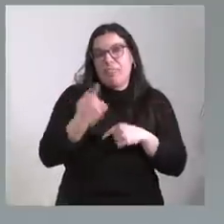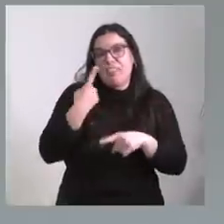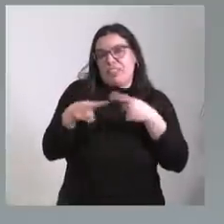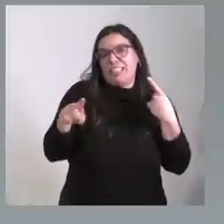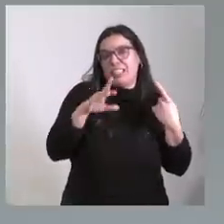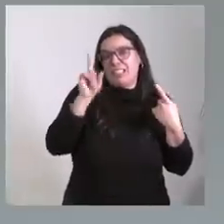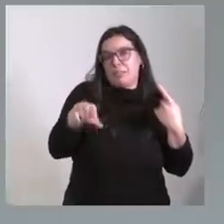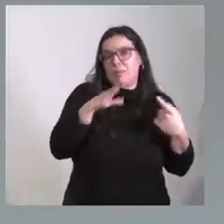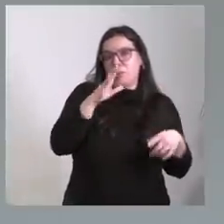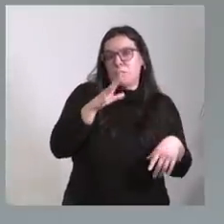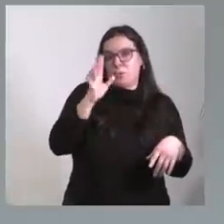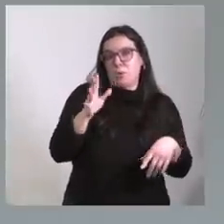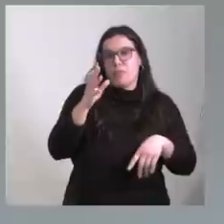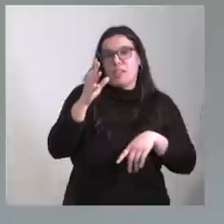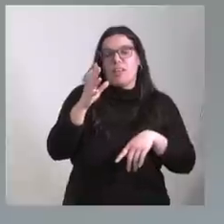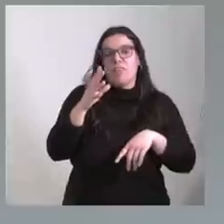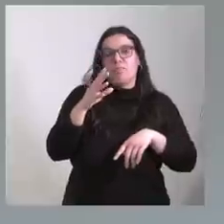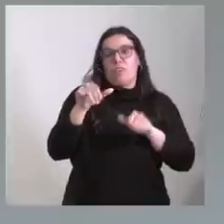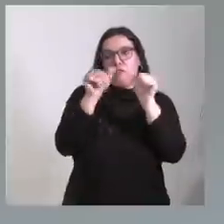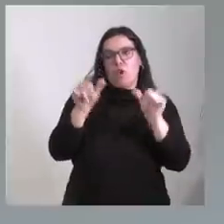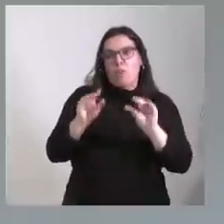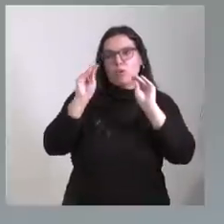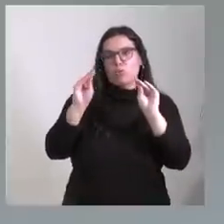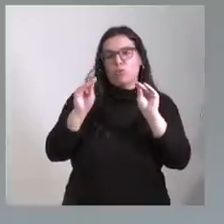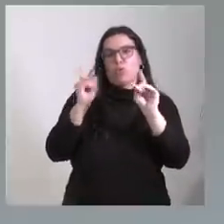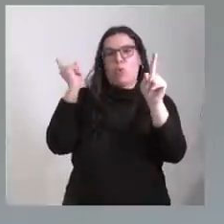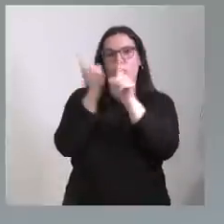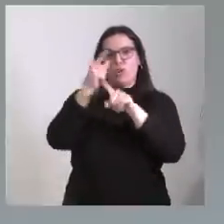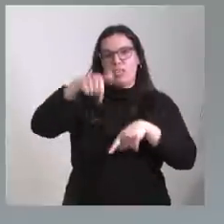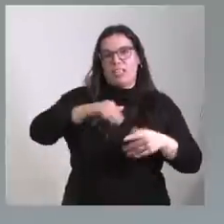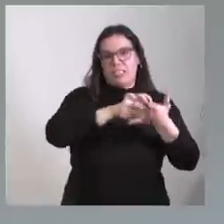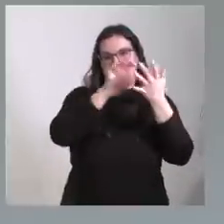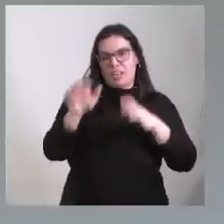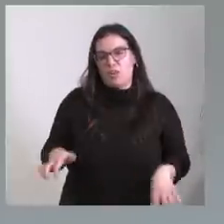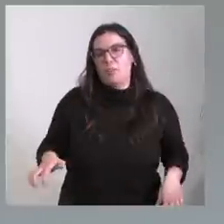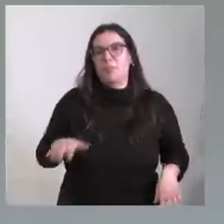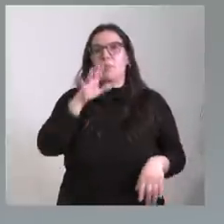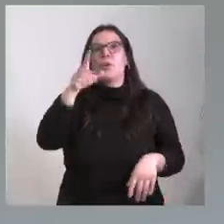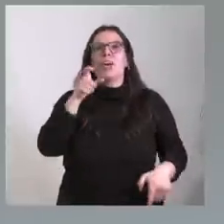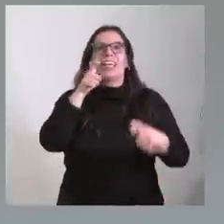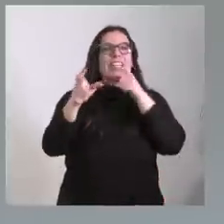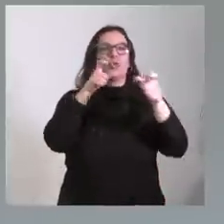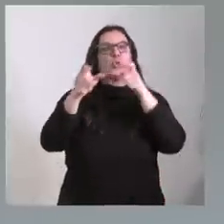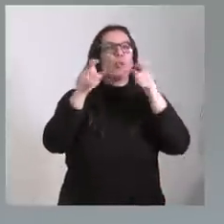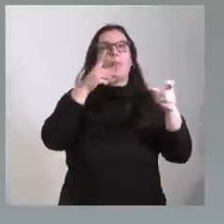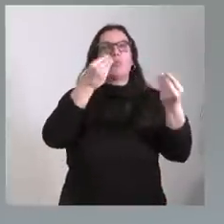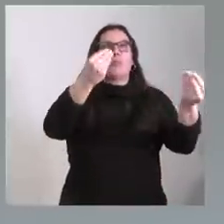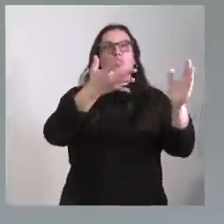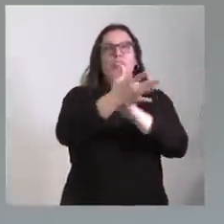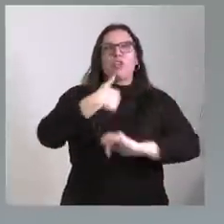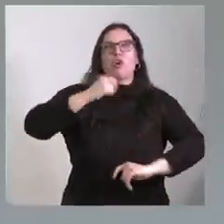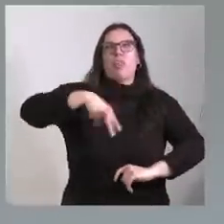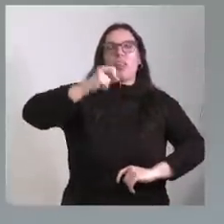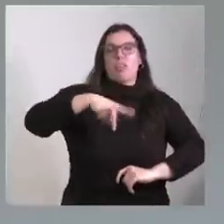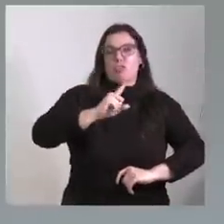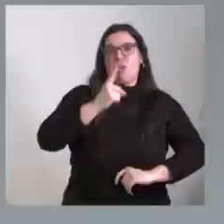de la forma de hacer oposición del partido socialista en Castilla y león no por insultar mucho se tiene más razón A